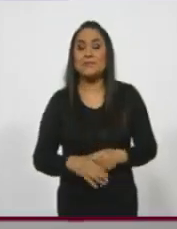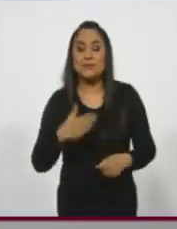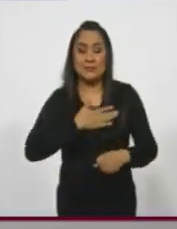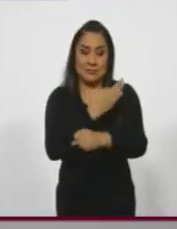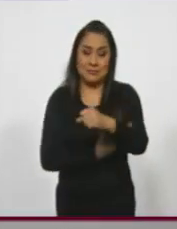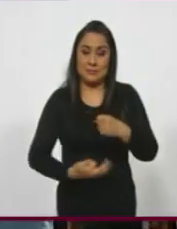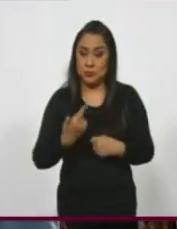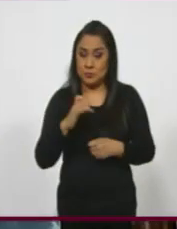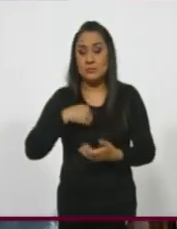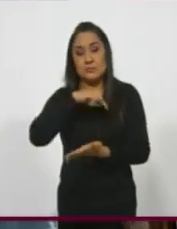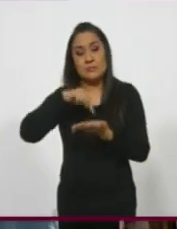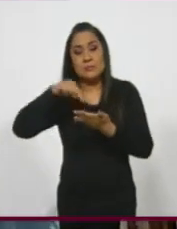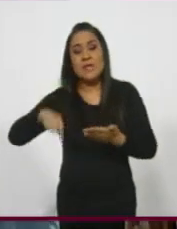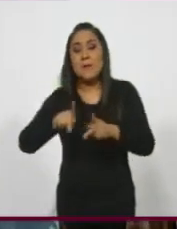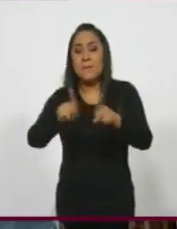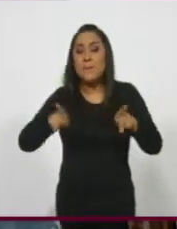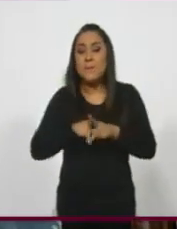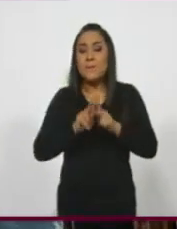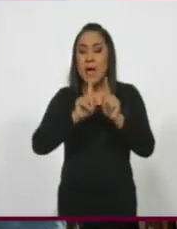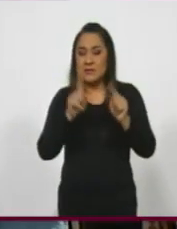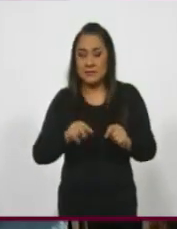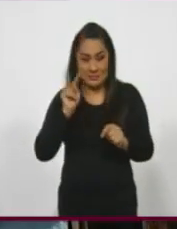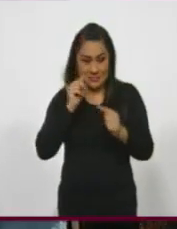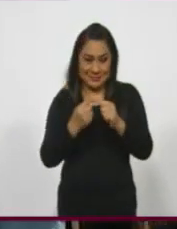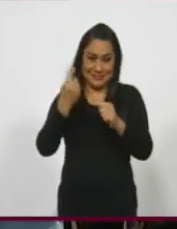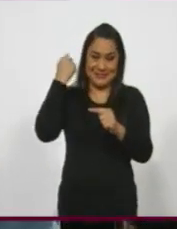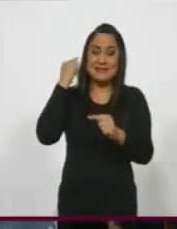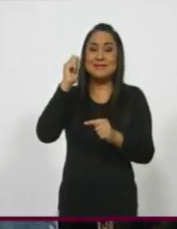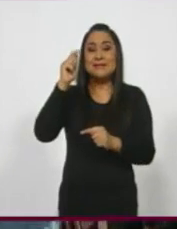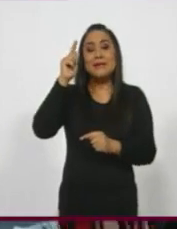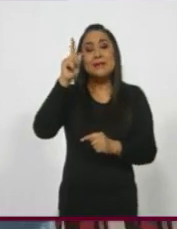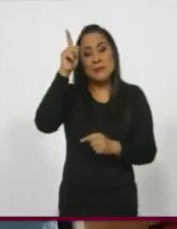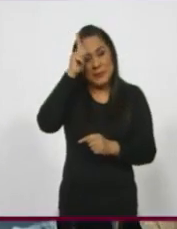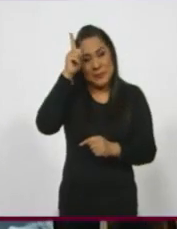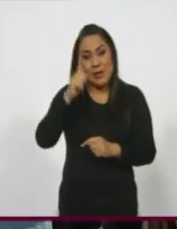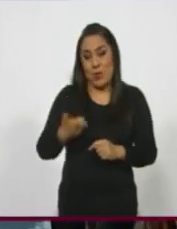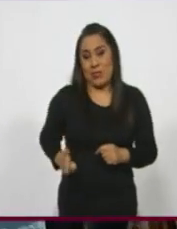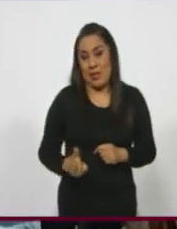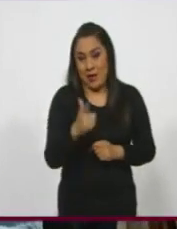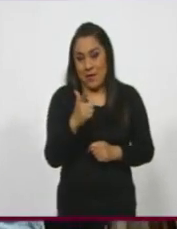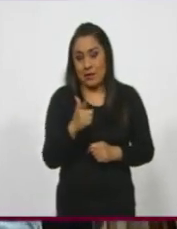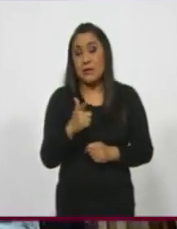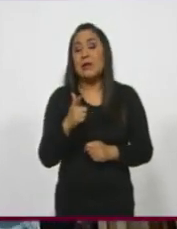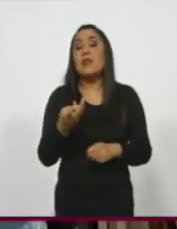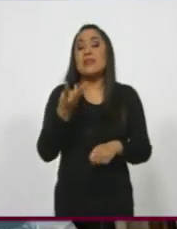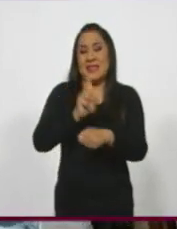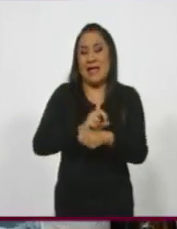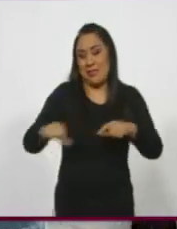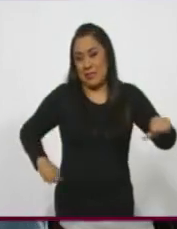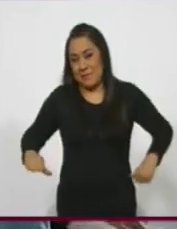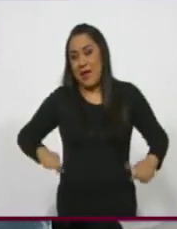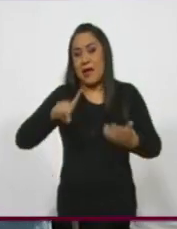Buenas tardes, Guadalupe. Transmitimos desde la Plaza de la Paz. Al fondo se ve la Basílica de Guanajuato y estamos precisamente en el tercer día de actividades